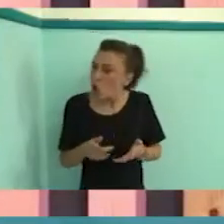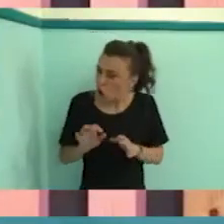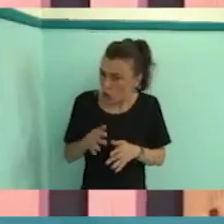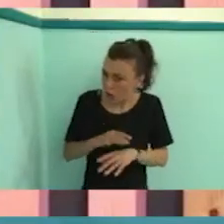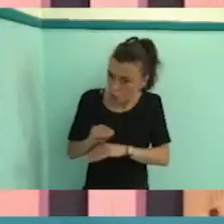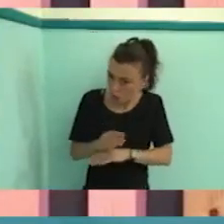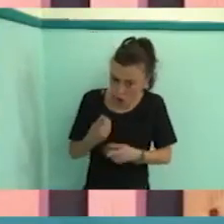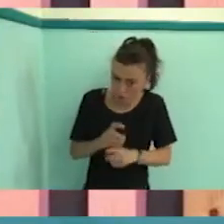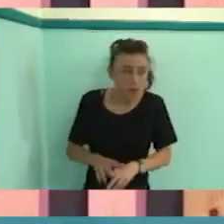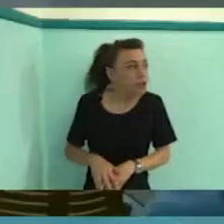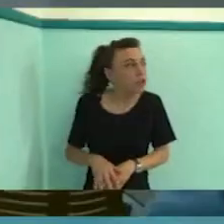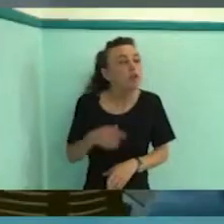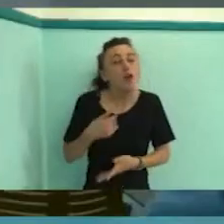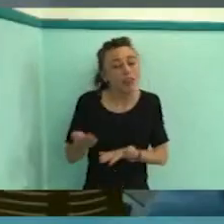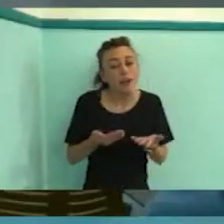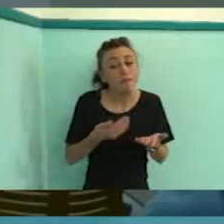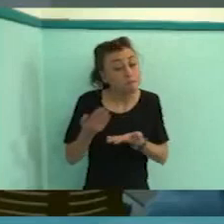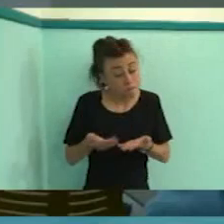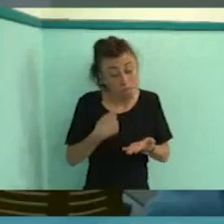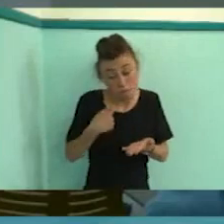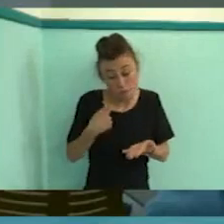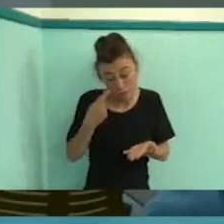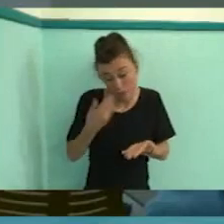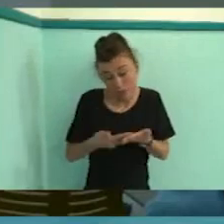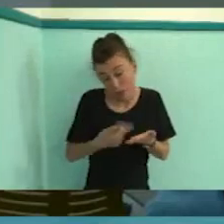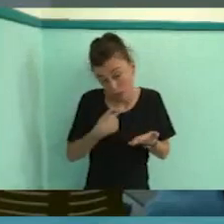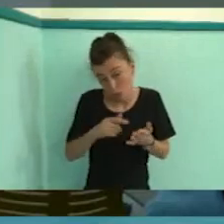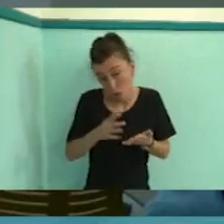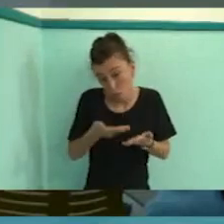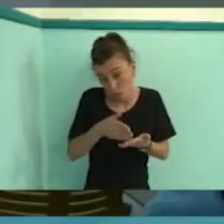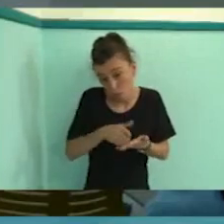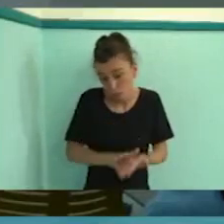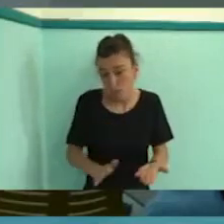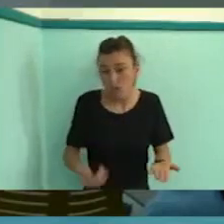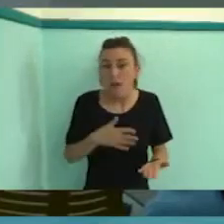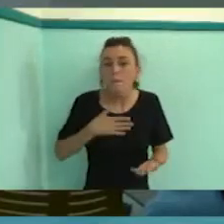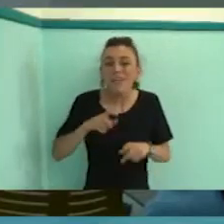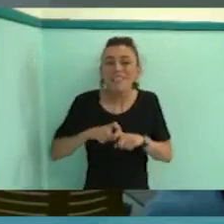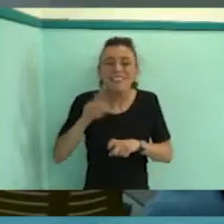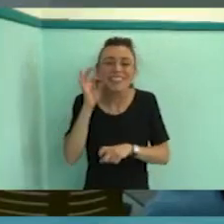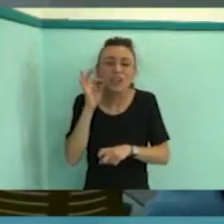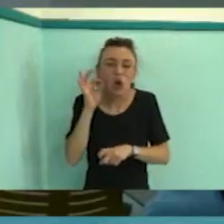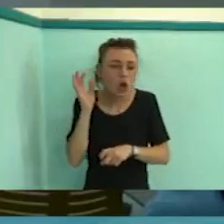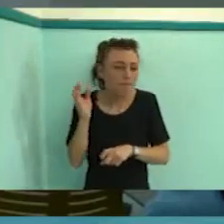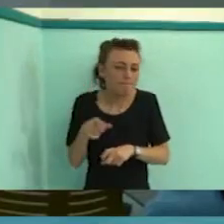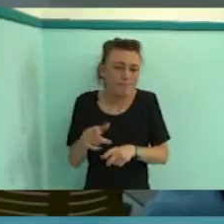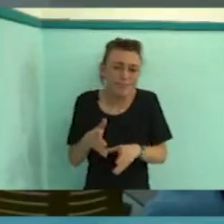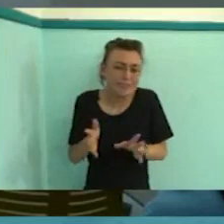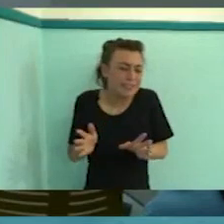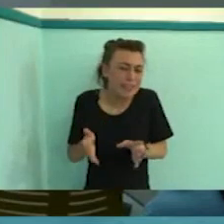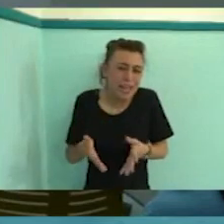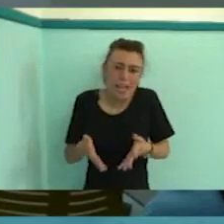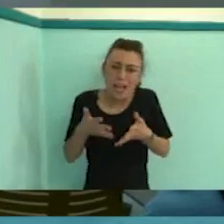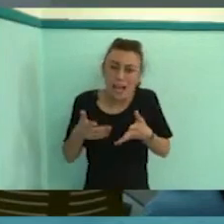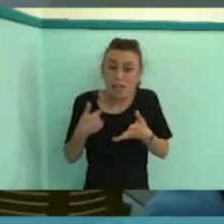déjamela a mí tú déjamelo a mí te voy a demostrar Cómo muere mi psicóloga le encanta las plantas y ella te cuenta como ella Mira he cogido